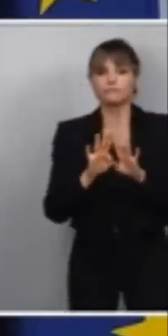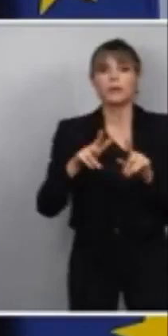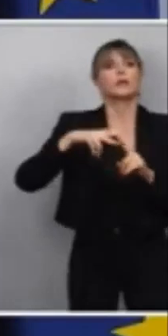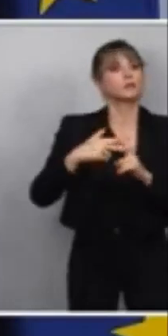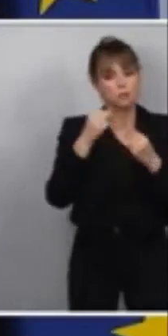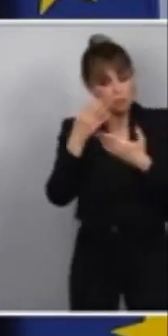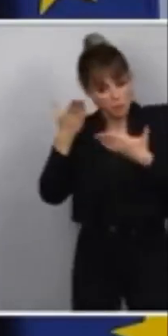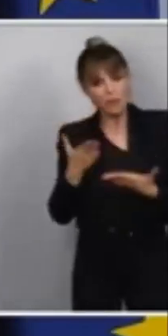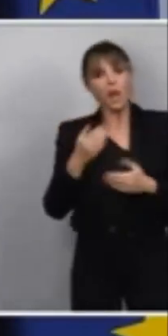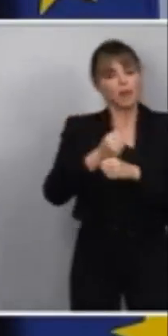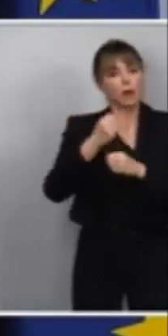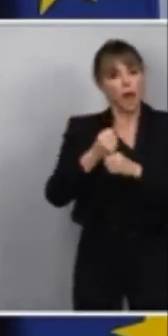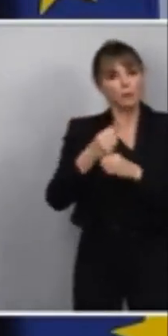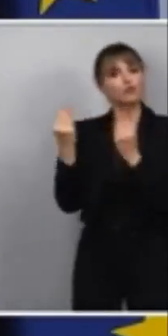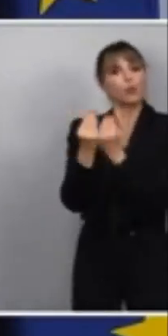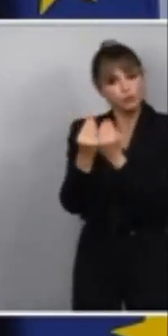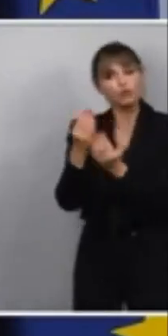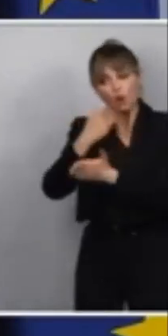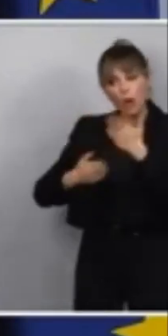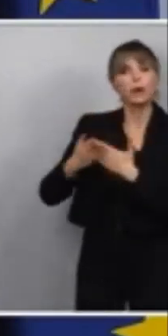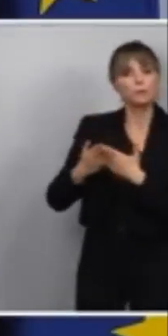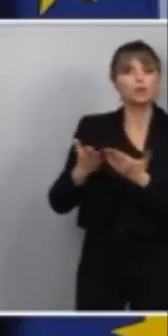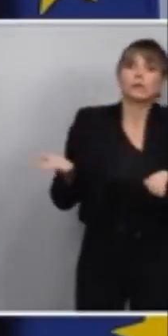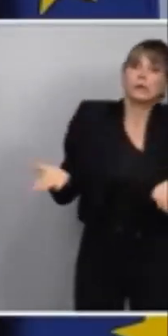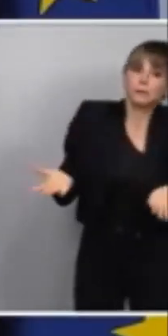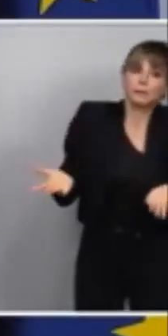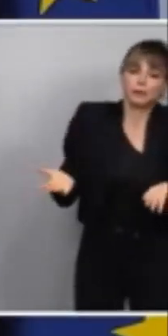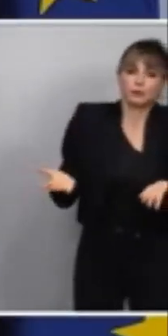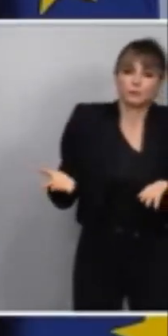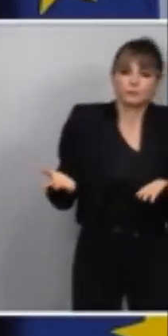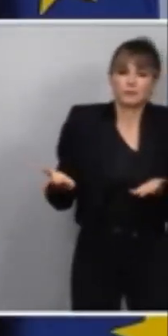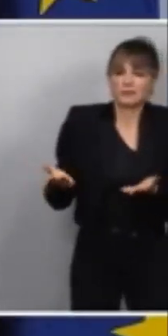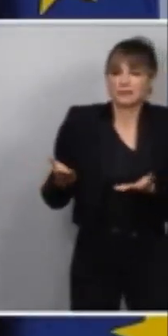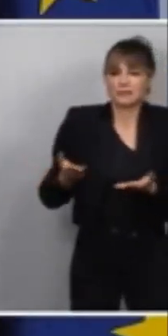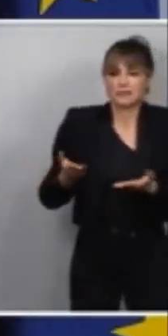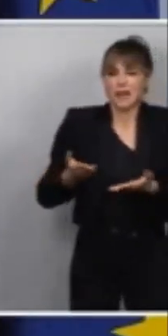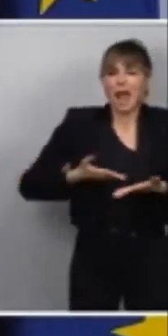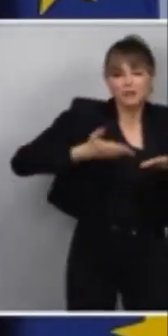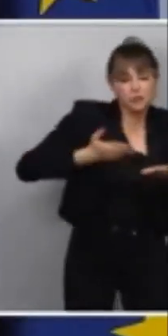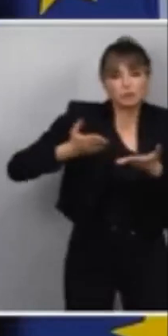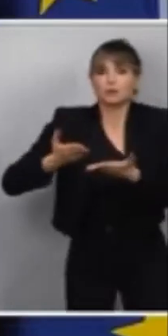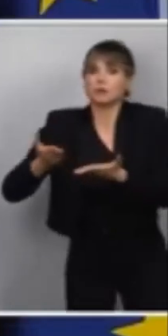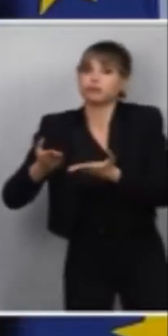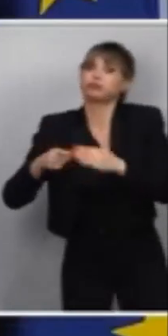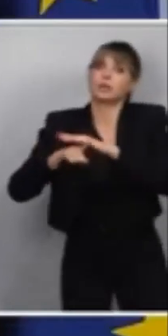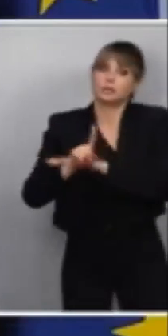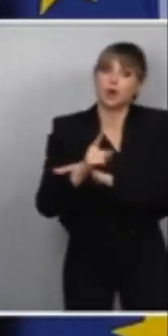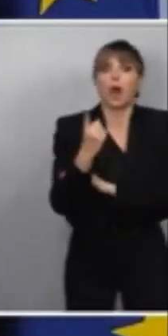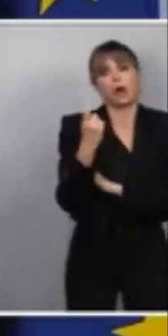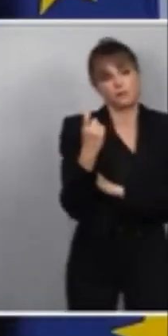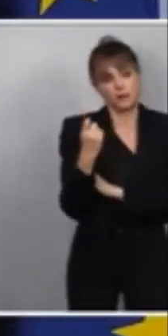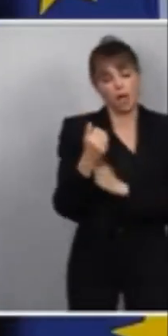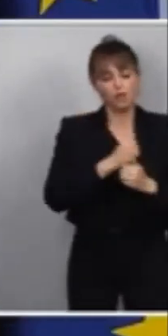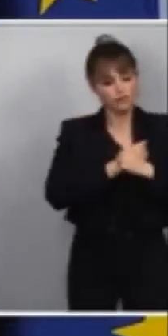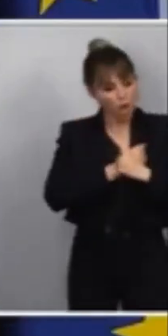bienvenidos que trabajamos con ellos hombro con hombro quede claro pero este aluvión de ayuda hay que gestionarlo y hay que gestionarlo con